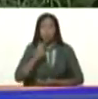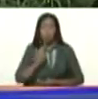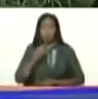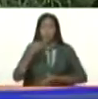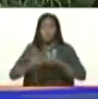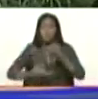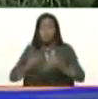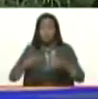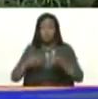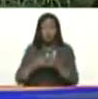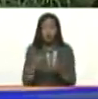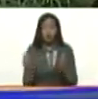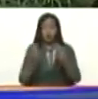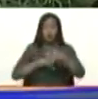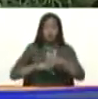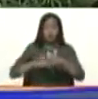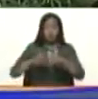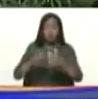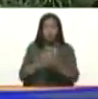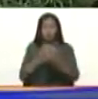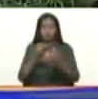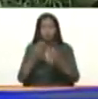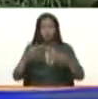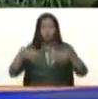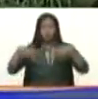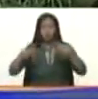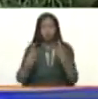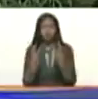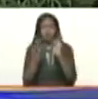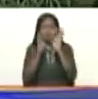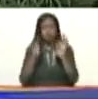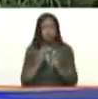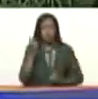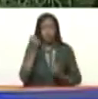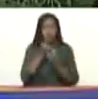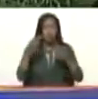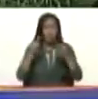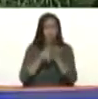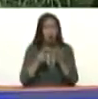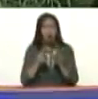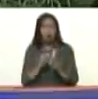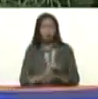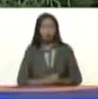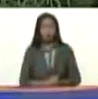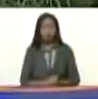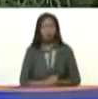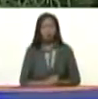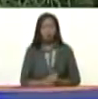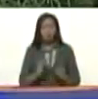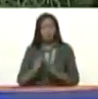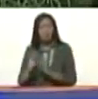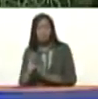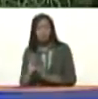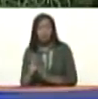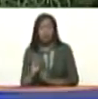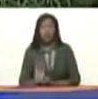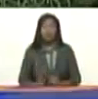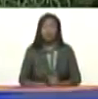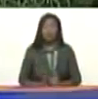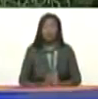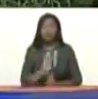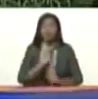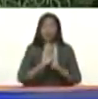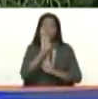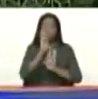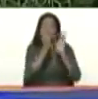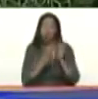que hemos acordado un nuevo mapa de cooperación que pone su acento en el desarrollo económico, en la